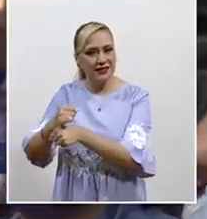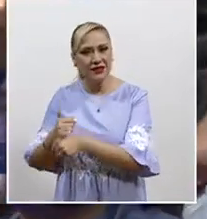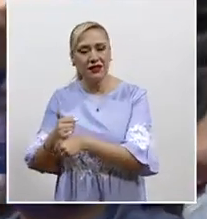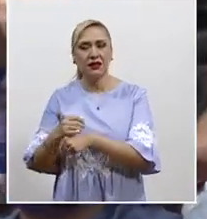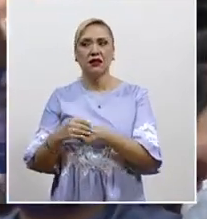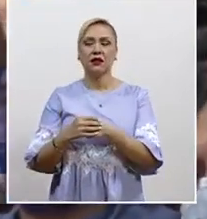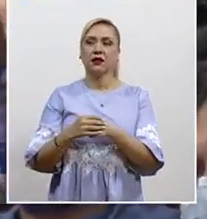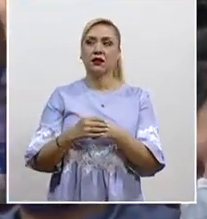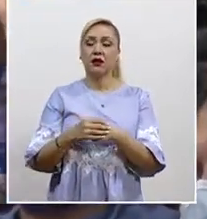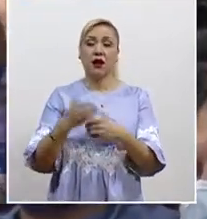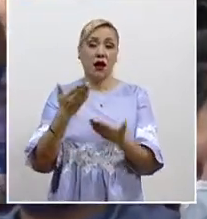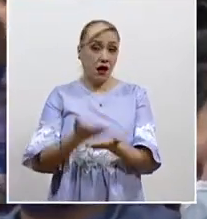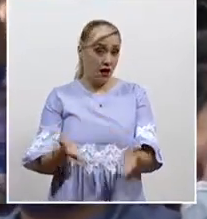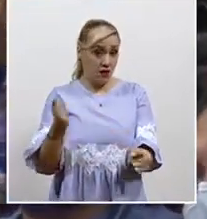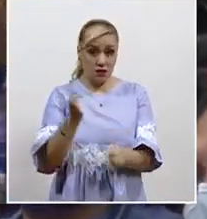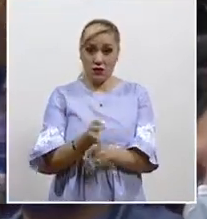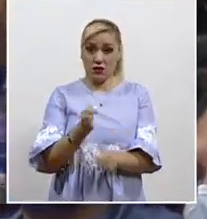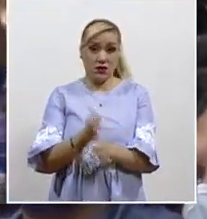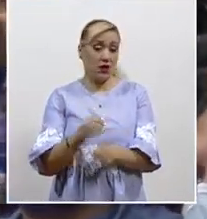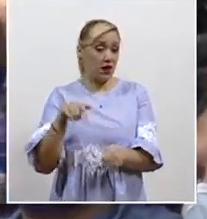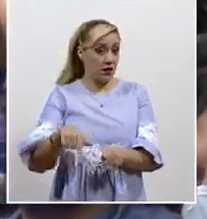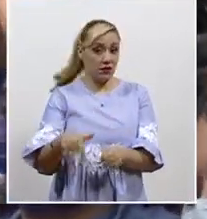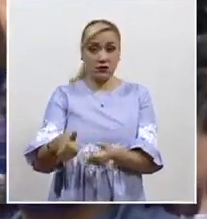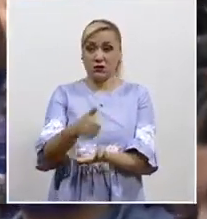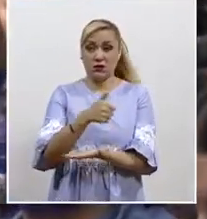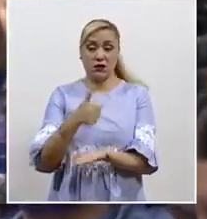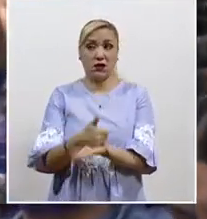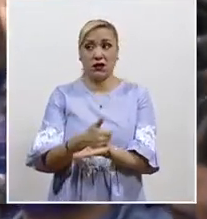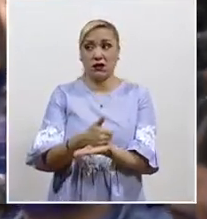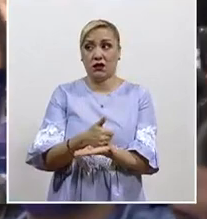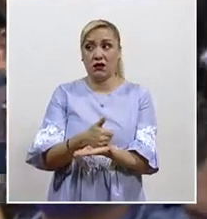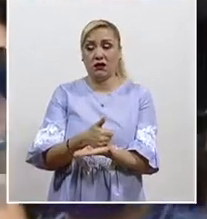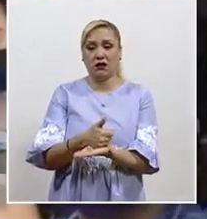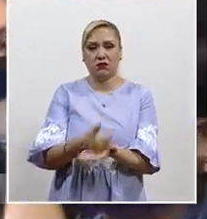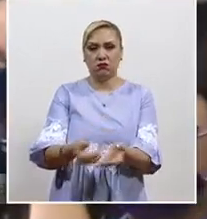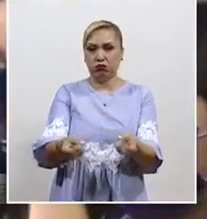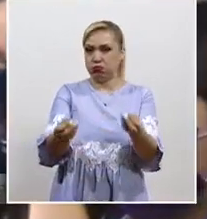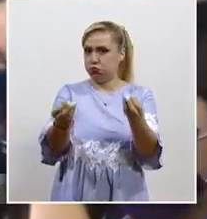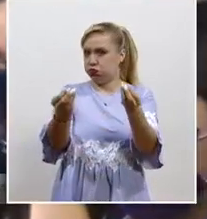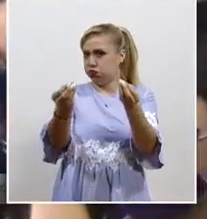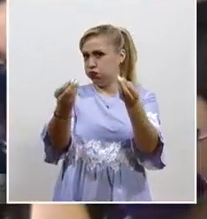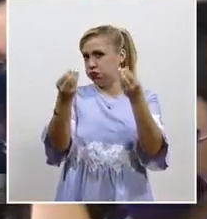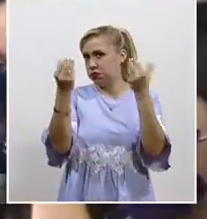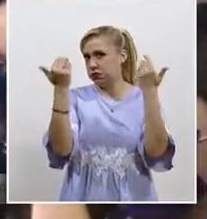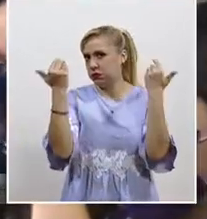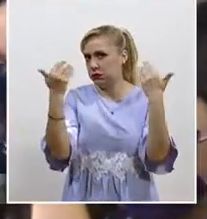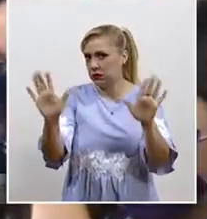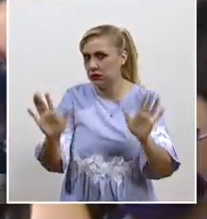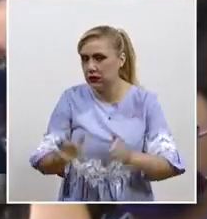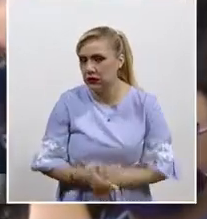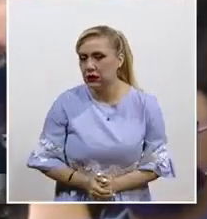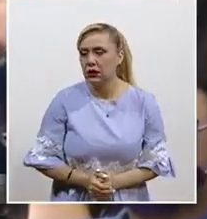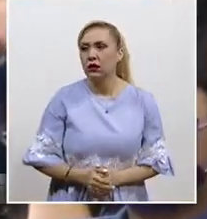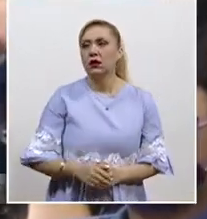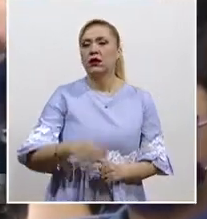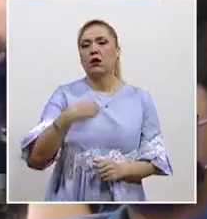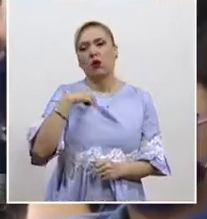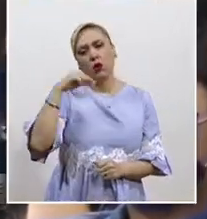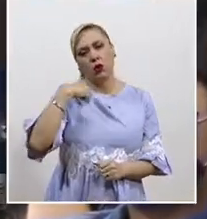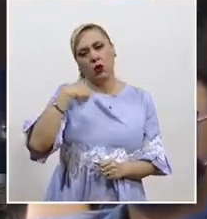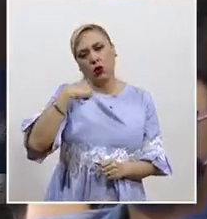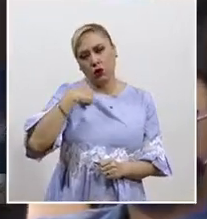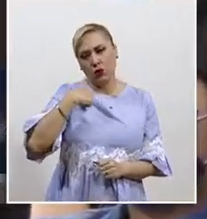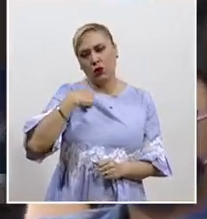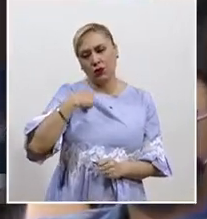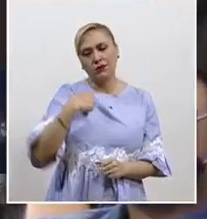solamente en la actualidad en nuestra ciudad somos una ciudad golpeada en este aspecto y una observancia que en lo particular yo he